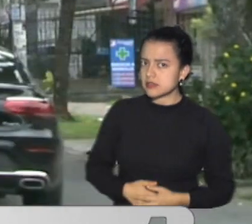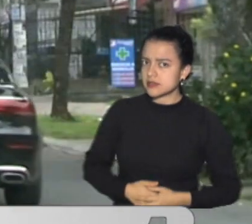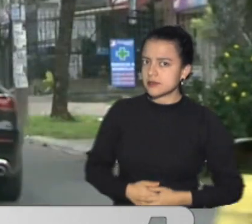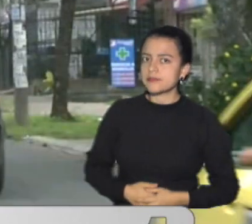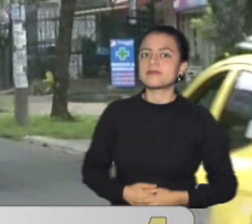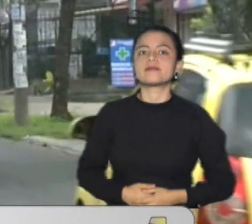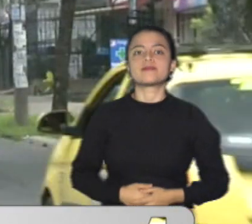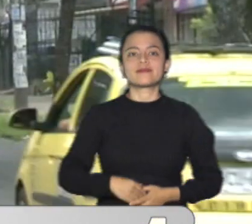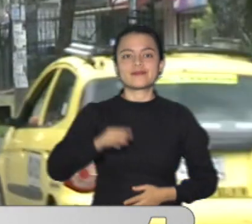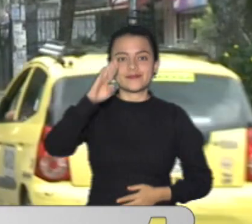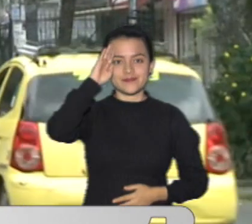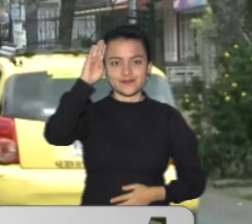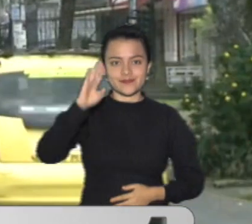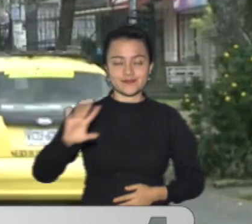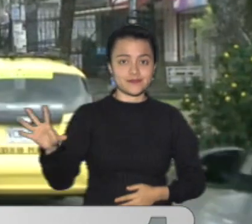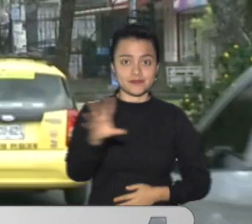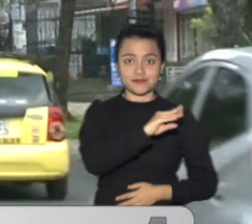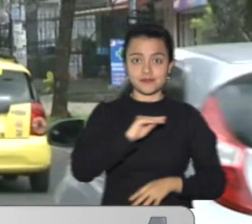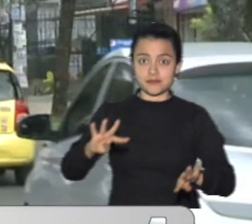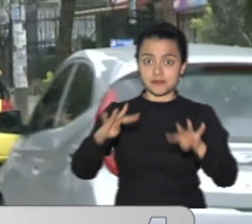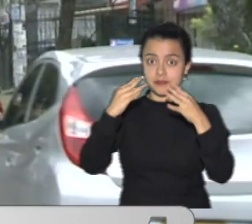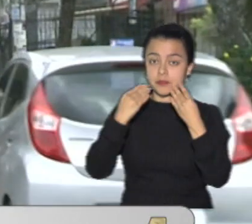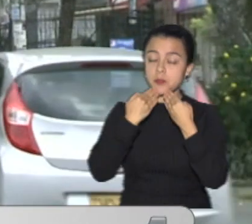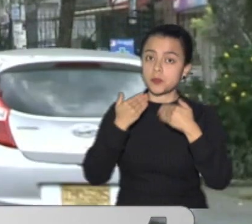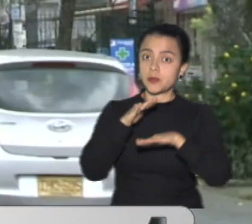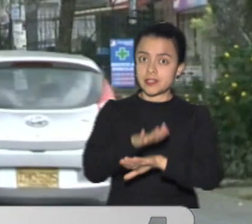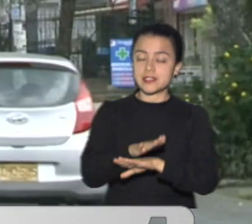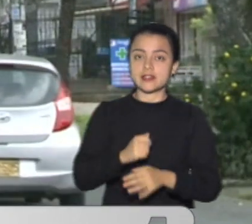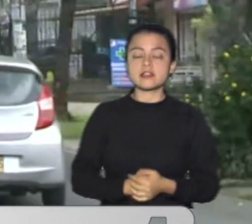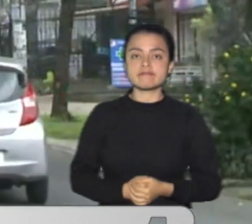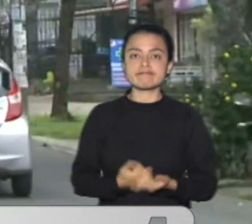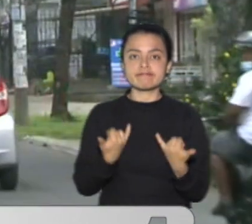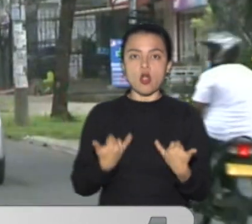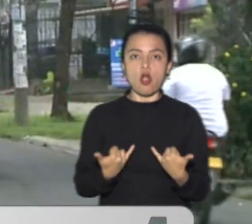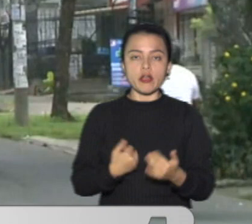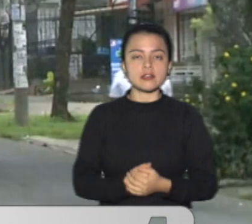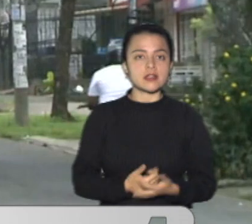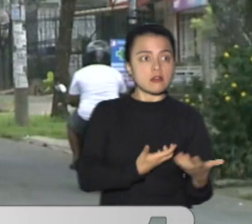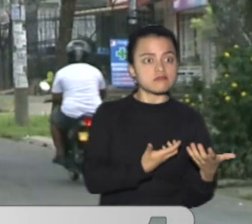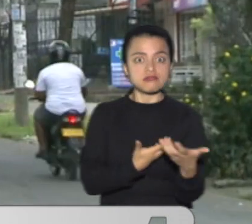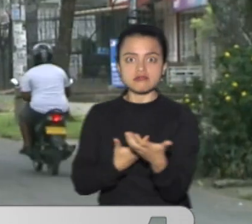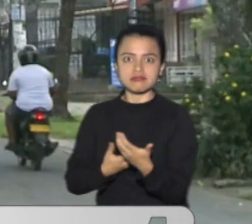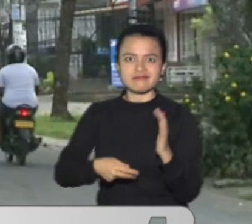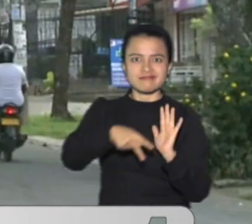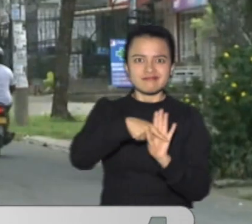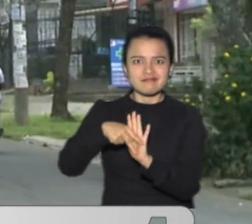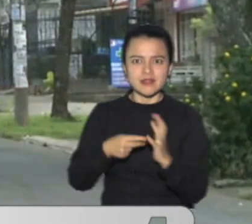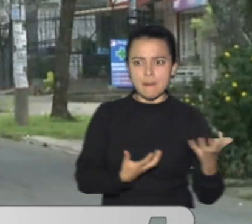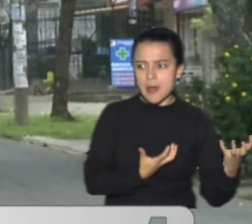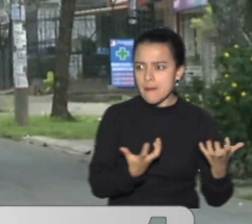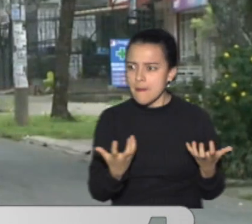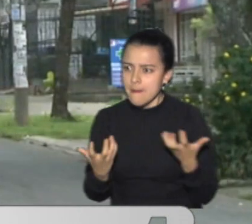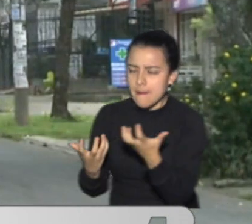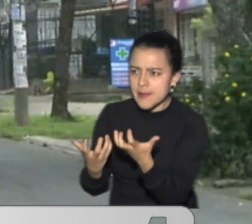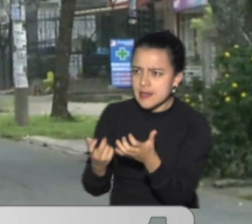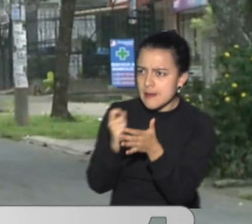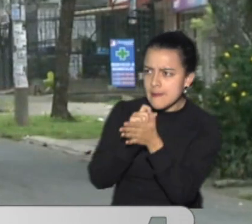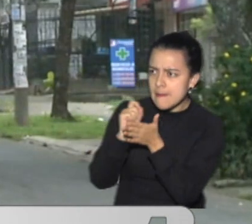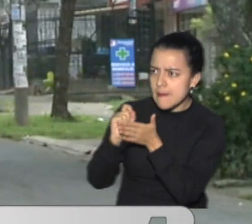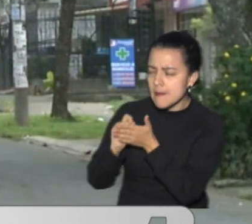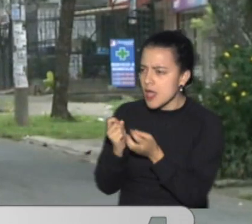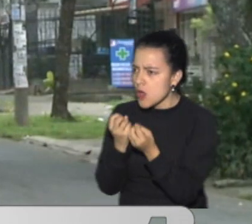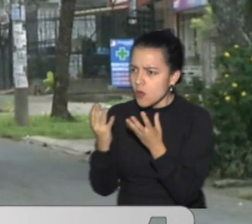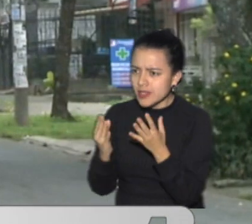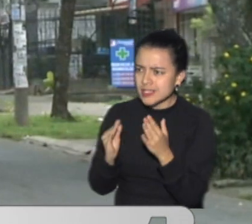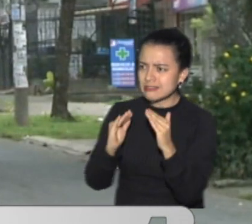Hola, Beatriz, televidentes, muy buenas tardes. En estos momentos los organismos de socorro adelantan el respectivo censo para determinar cuántas familias